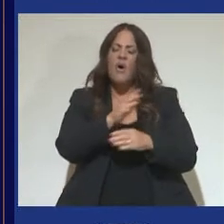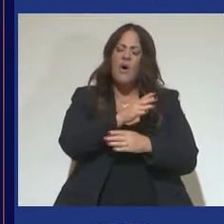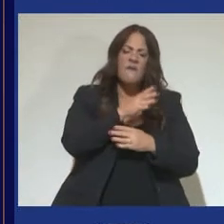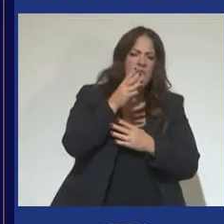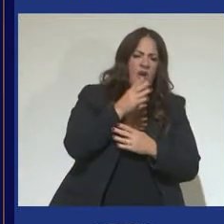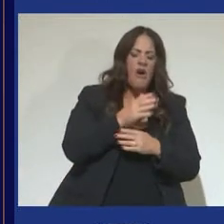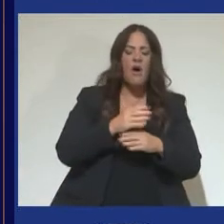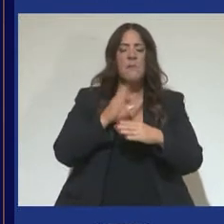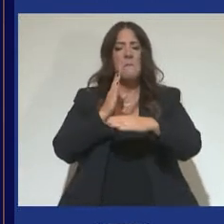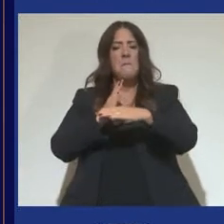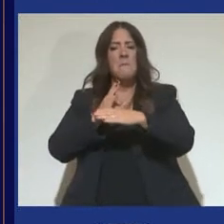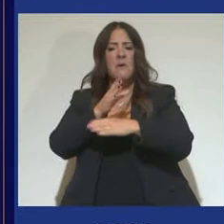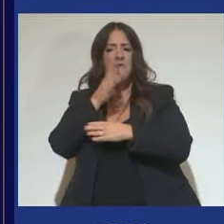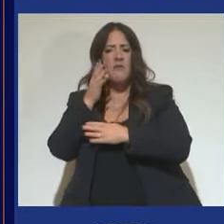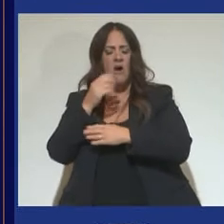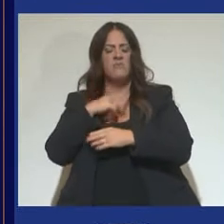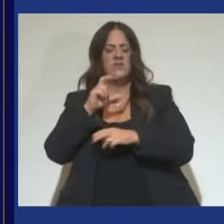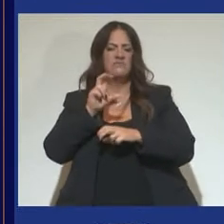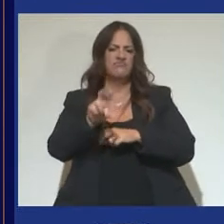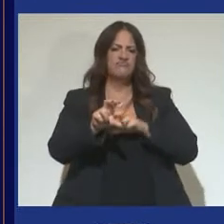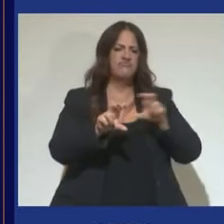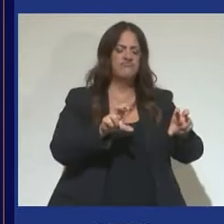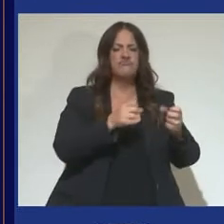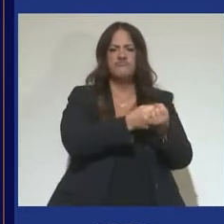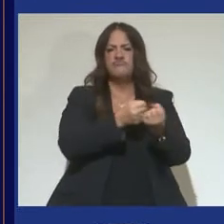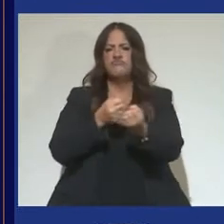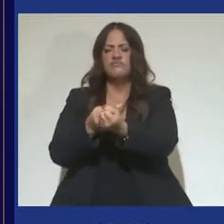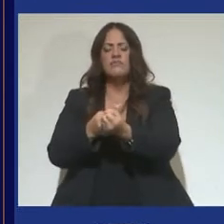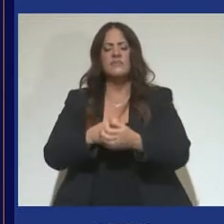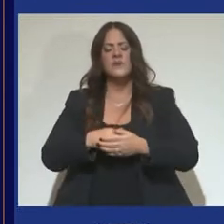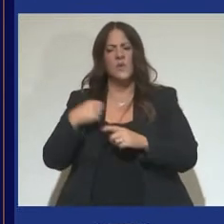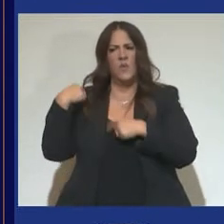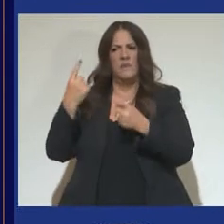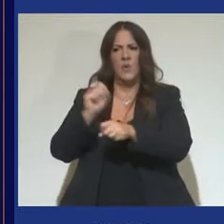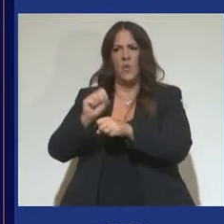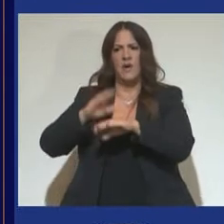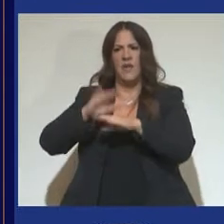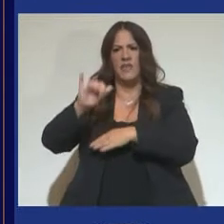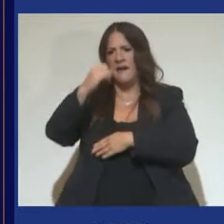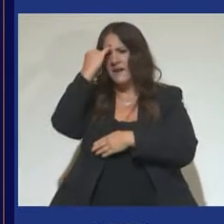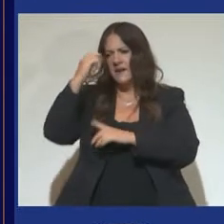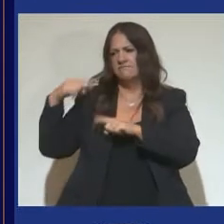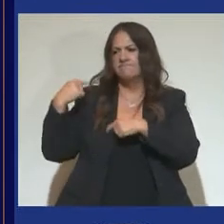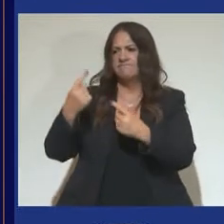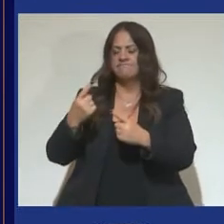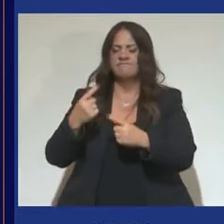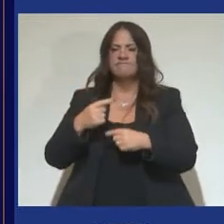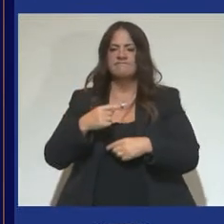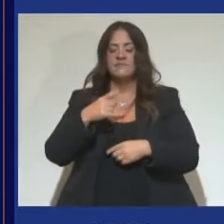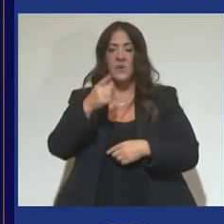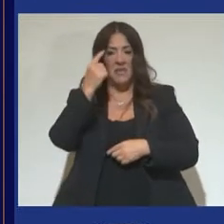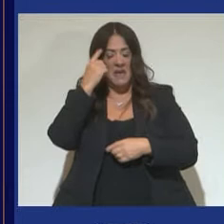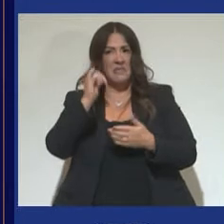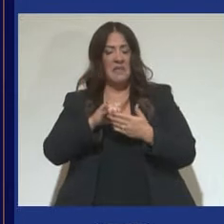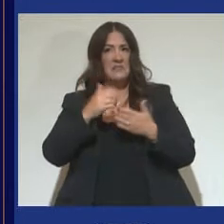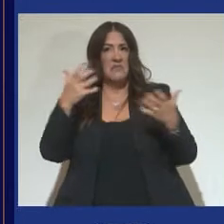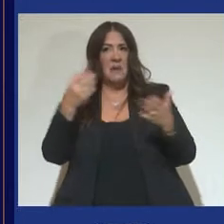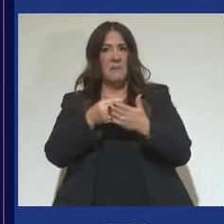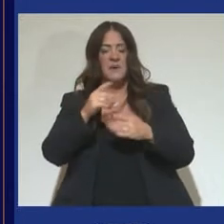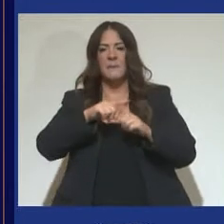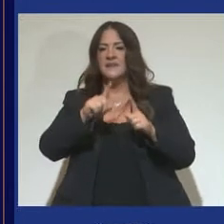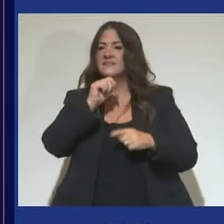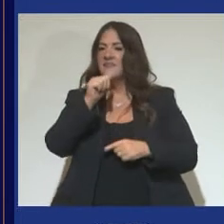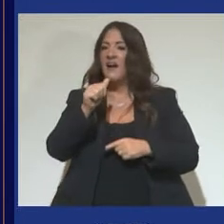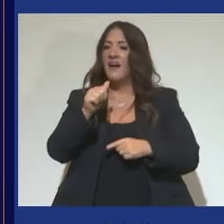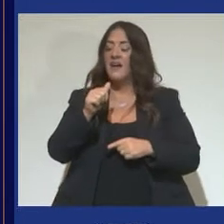pequeños granjeros y medianos y algo en lo que hemos trabajado por meses que no aparecerá mucho podría ser importante